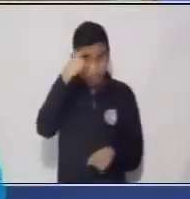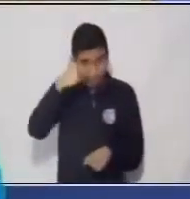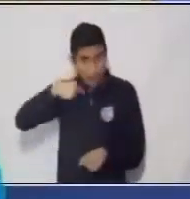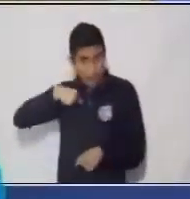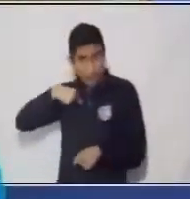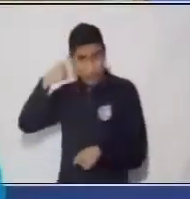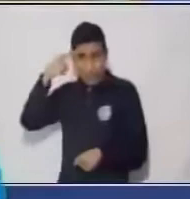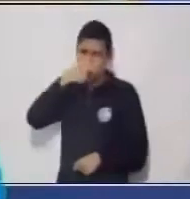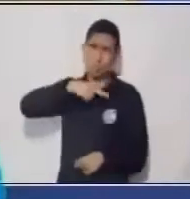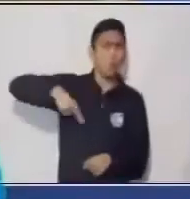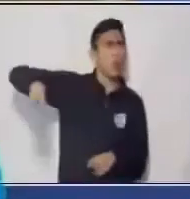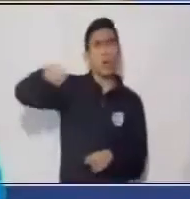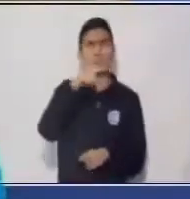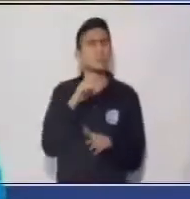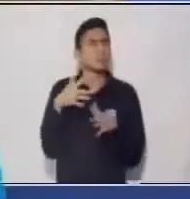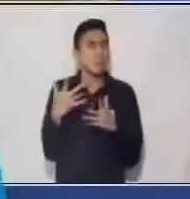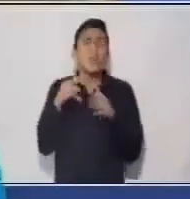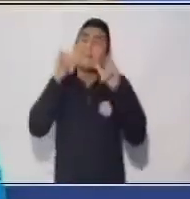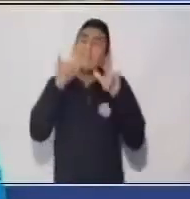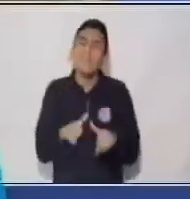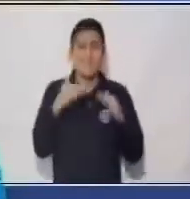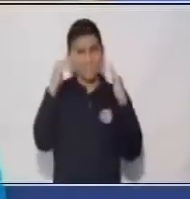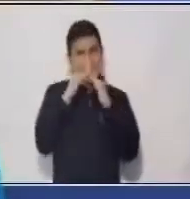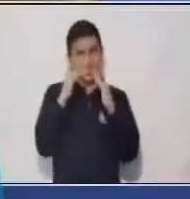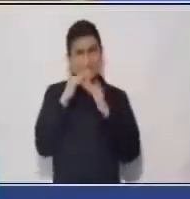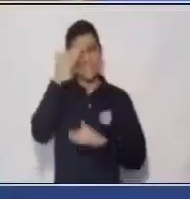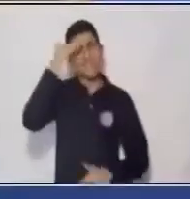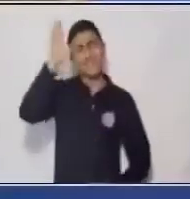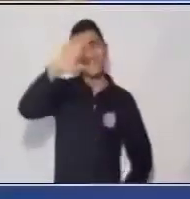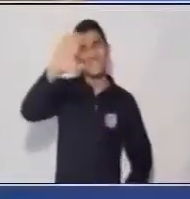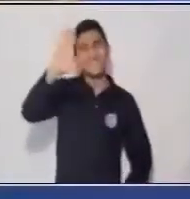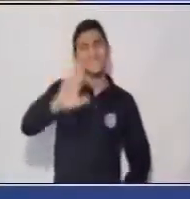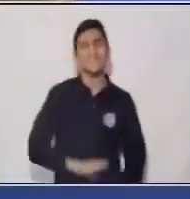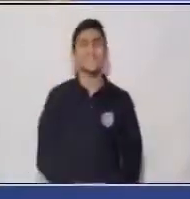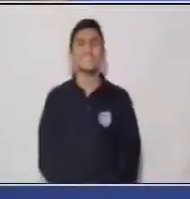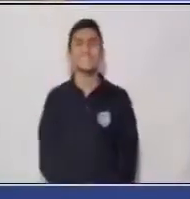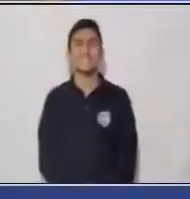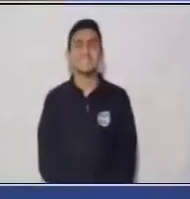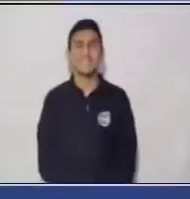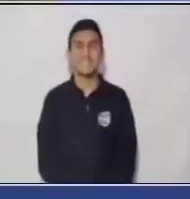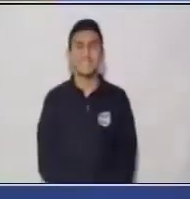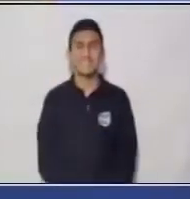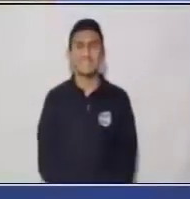para mí y para todos nosotros, quédate en casa. Nos vemos en próximos programas.